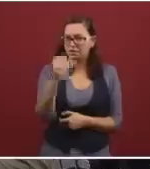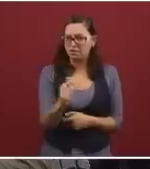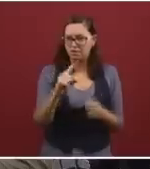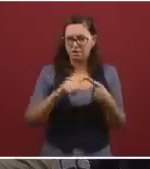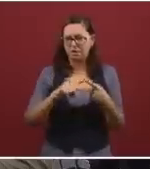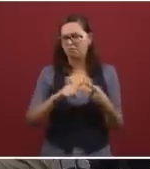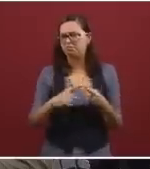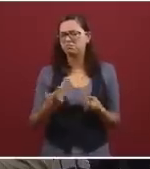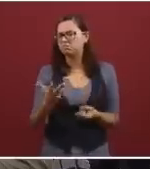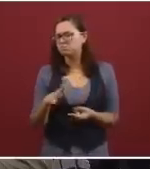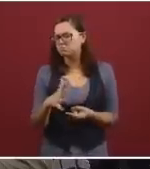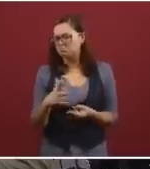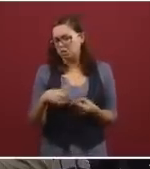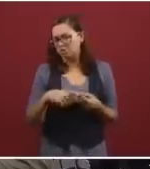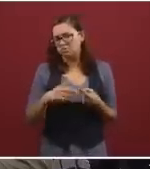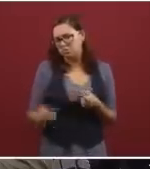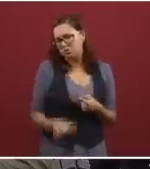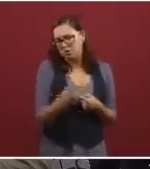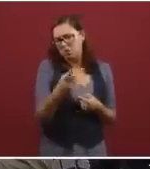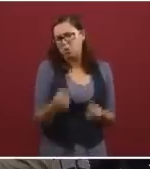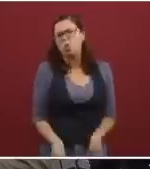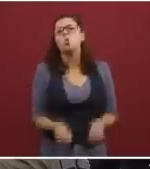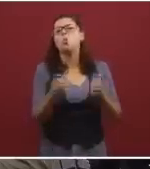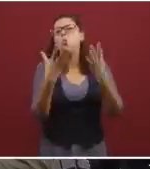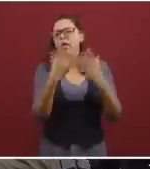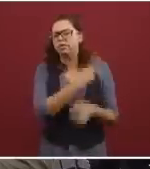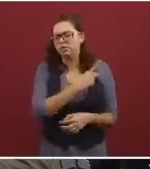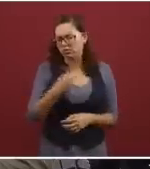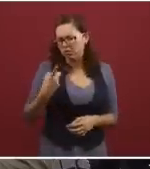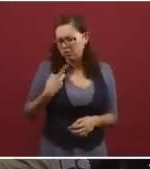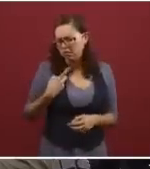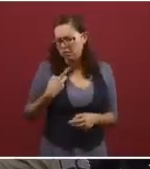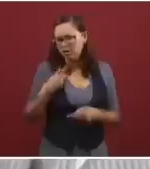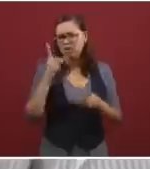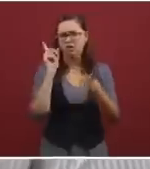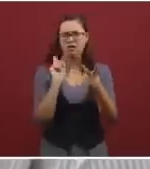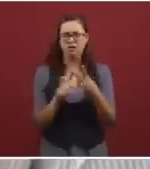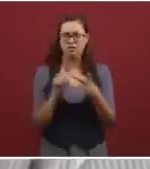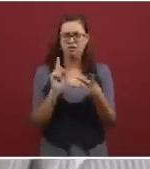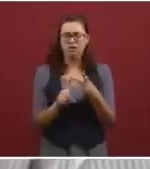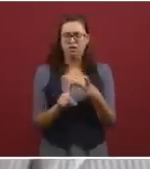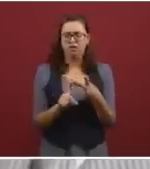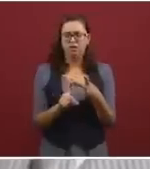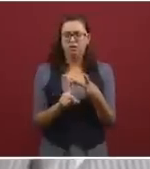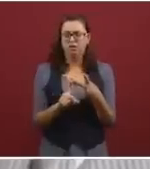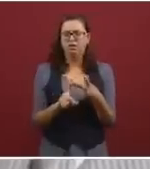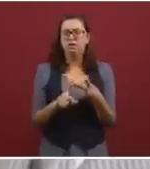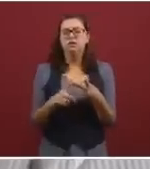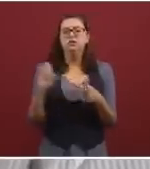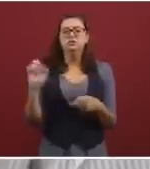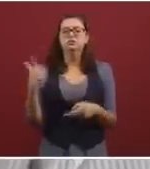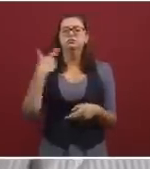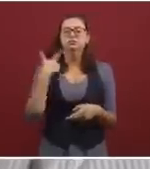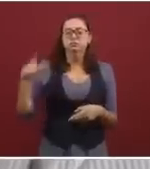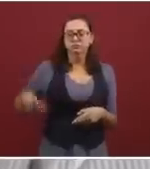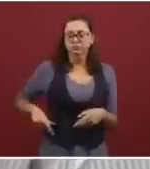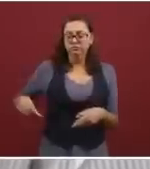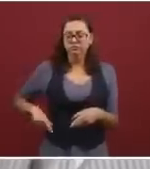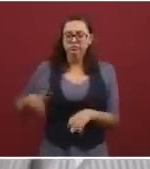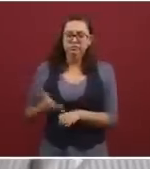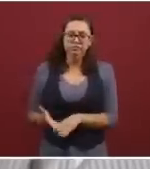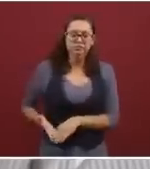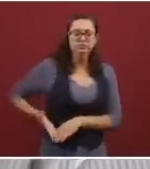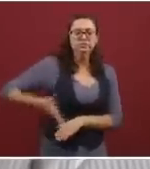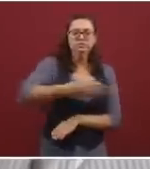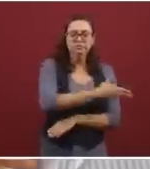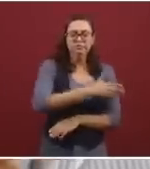cuánto asciende? Y ligado a eso también ellos nos dicen que desde la administración anterior se les intentó